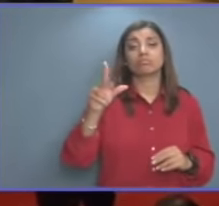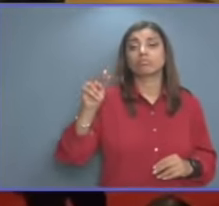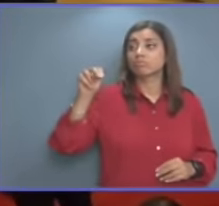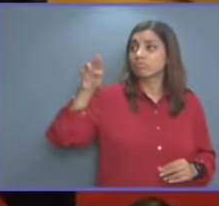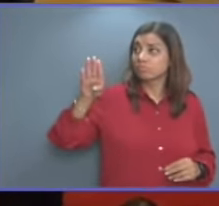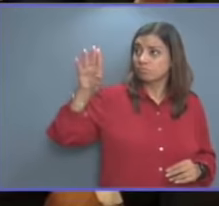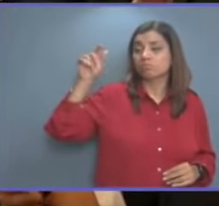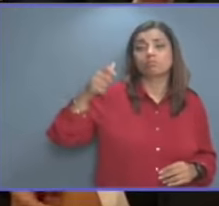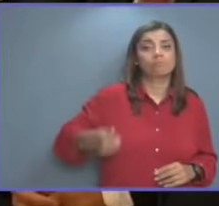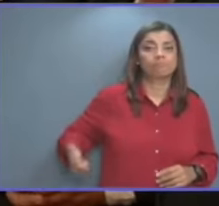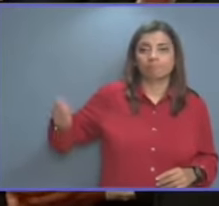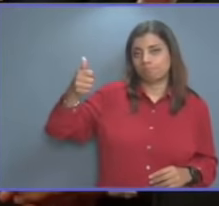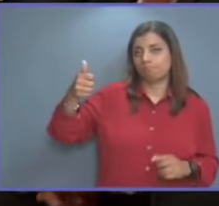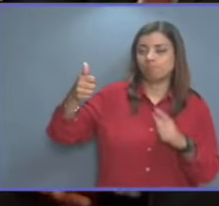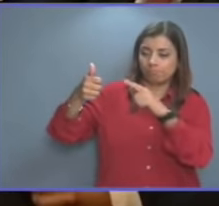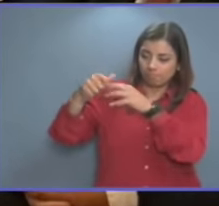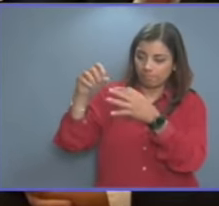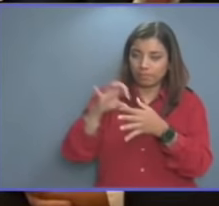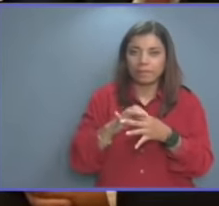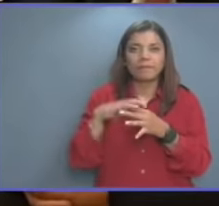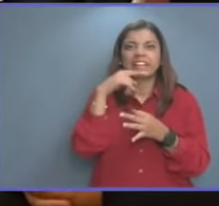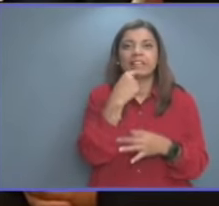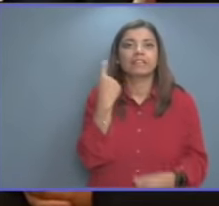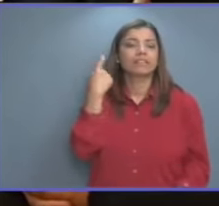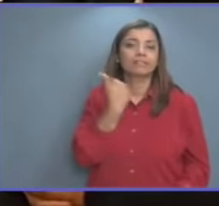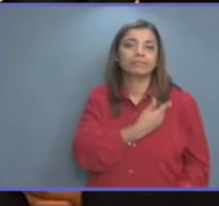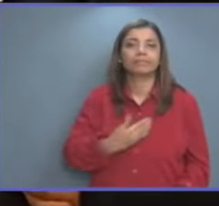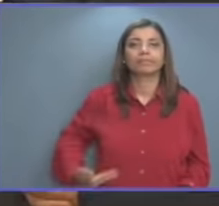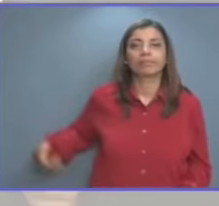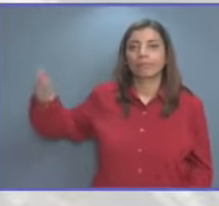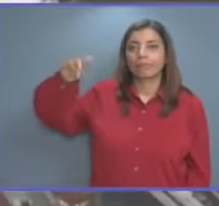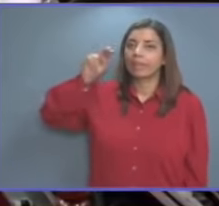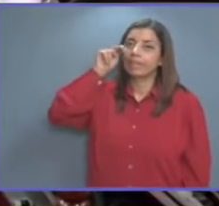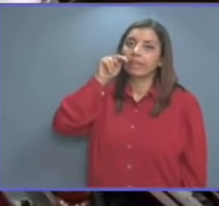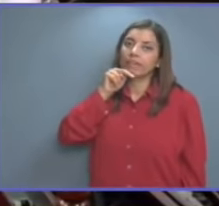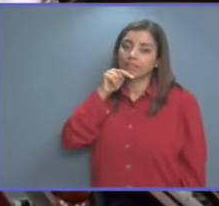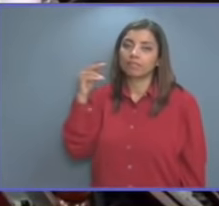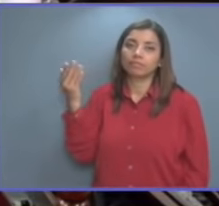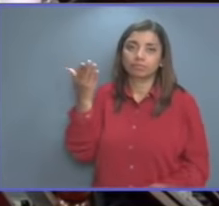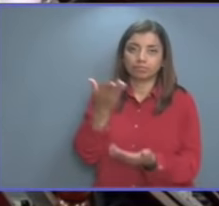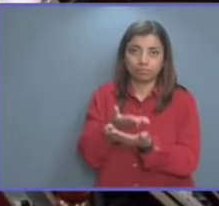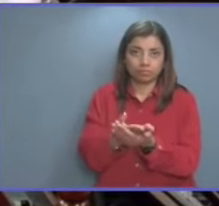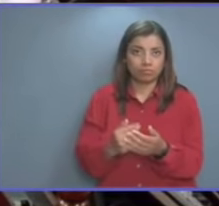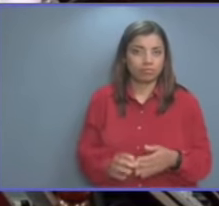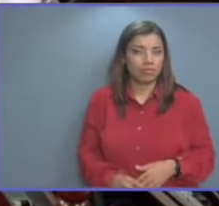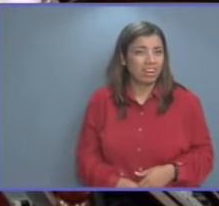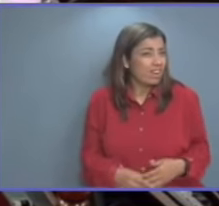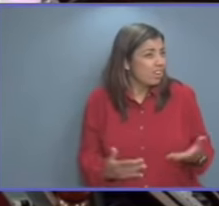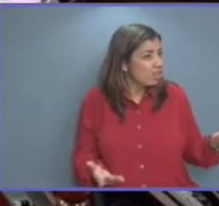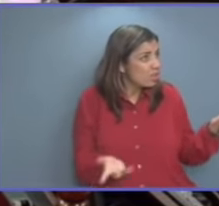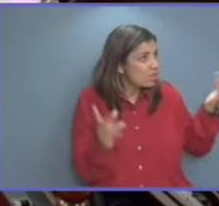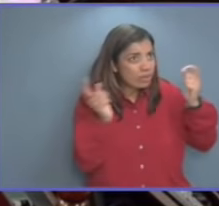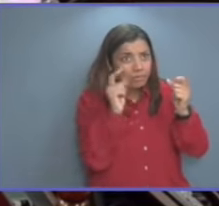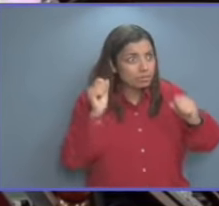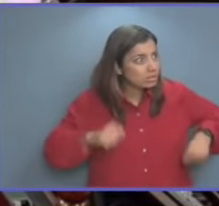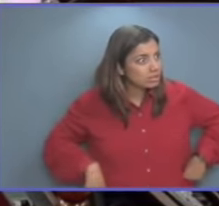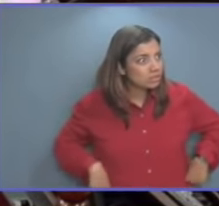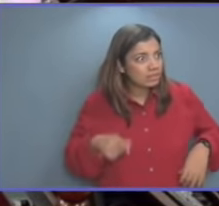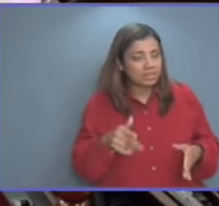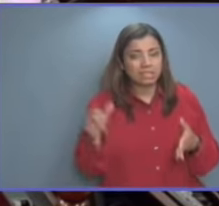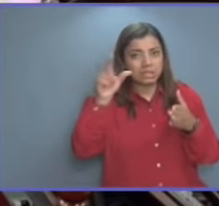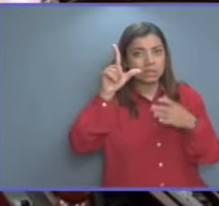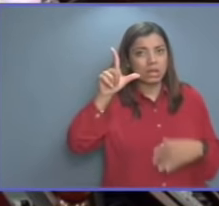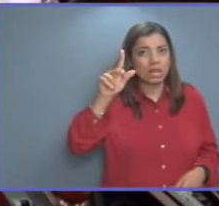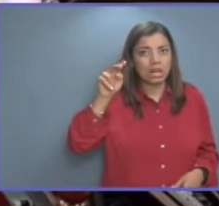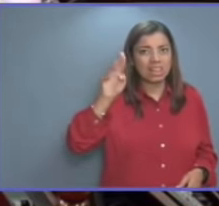institución iniciativa presentada por el presidente nadie bukele no puede ser posible que una situación como la lotería nacional de beneficiencia